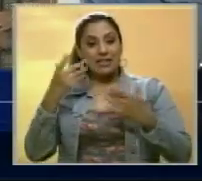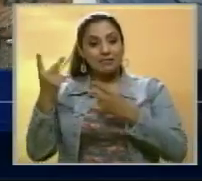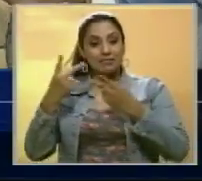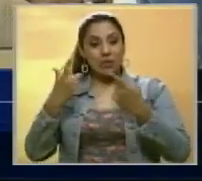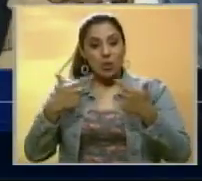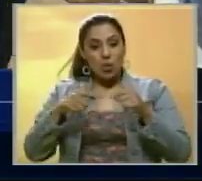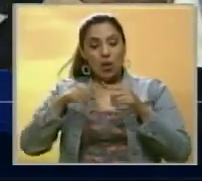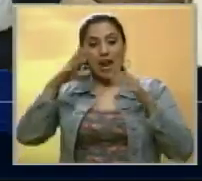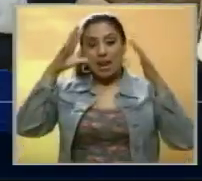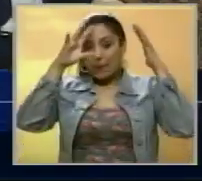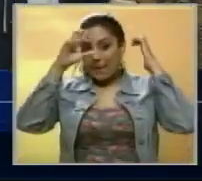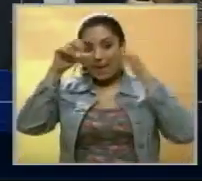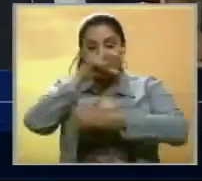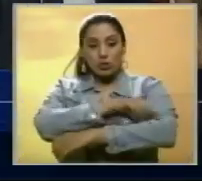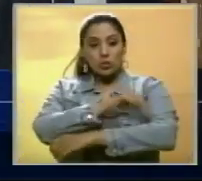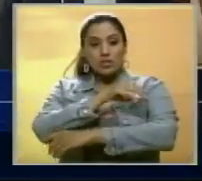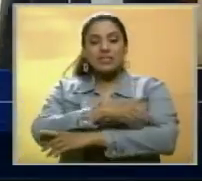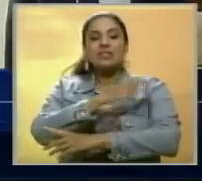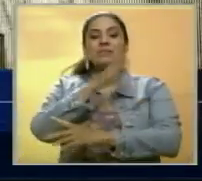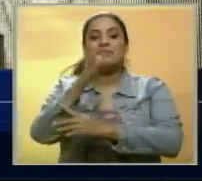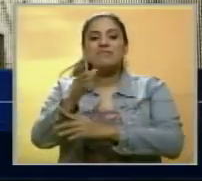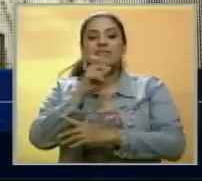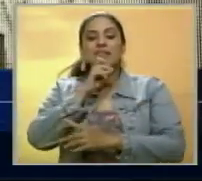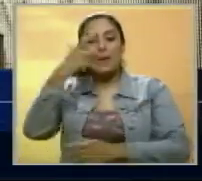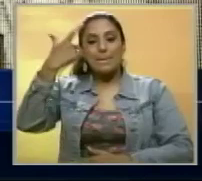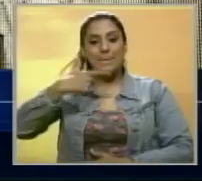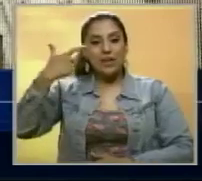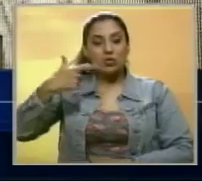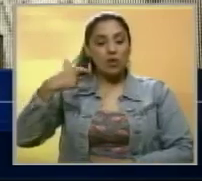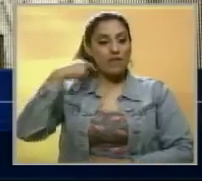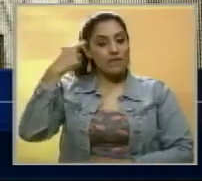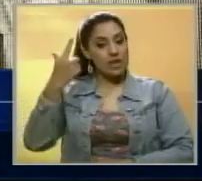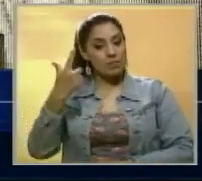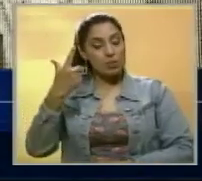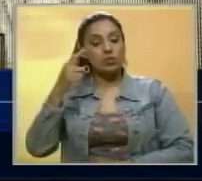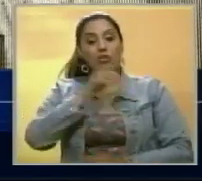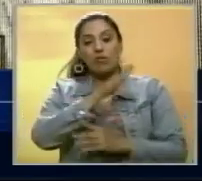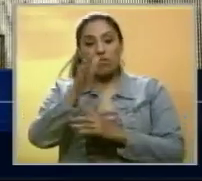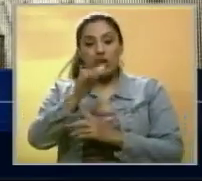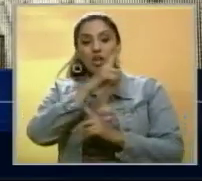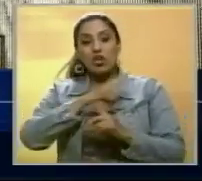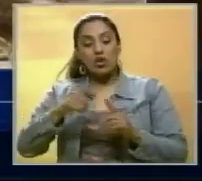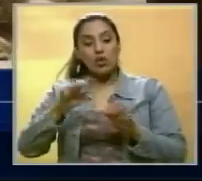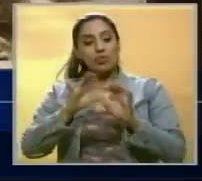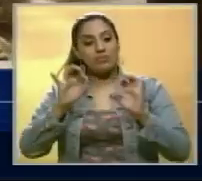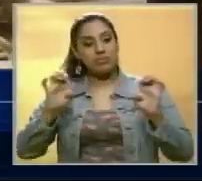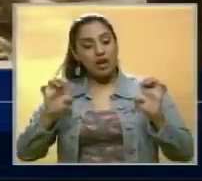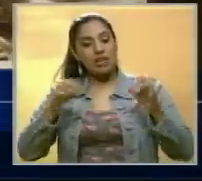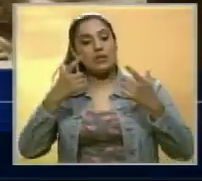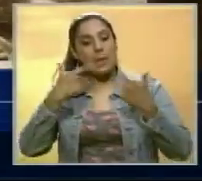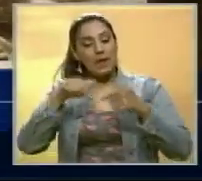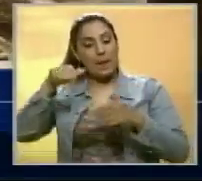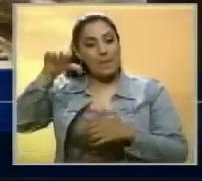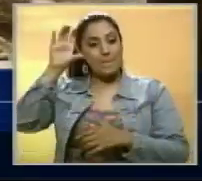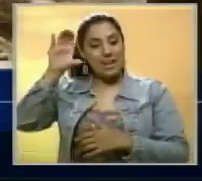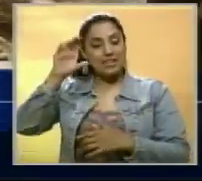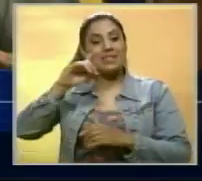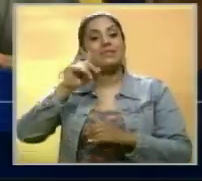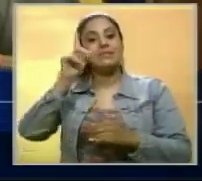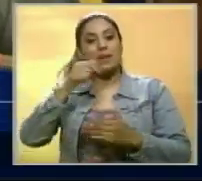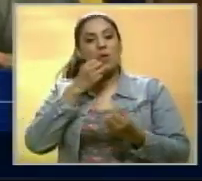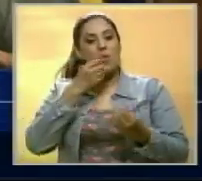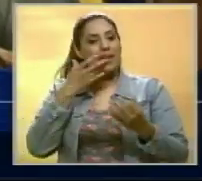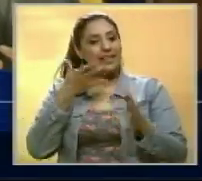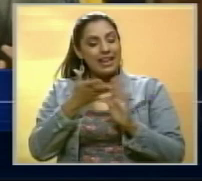celebrado en la Embajada Suiza aquí en Caracas, donde asistieron personalidades de la vida nacional y el cuerpo diplomático acreditado en el país, Hefner indicó